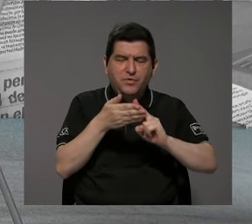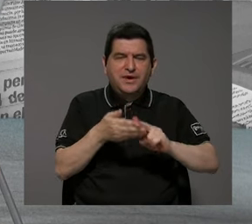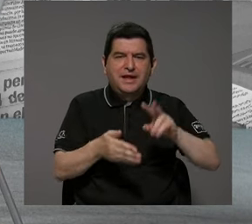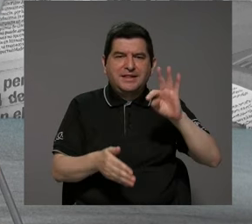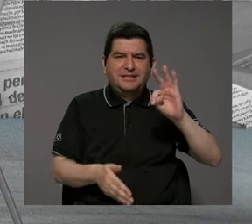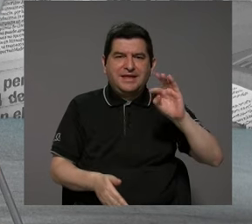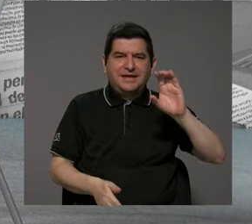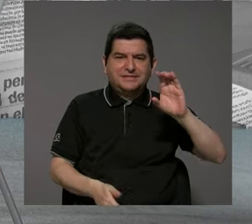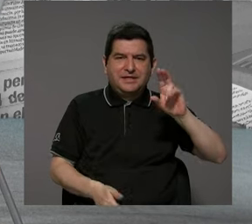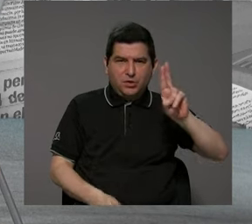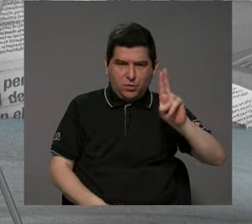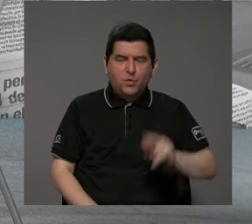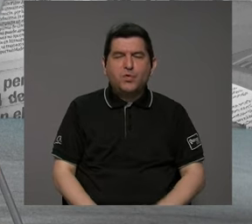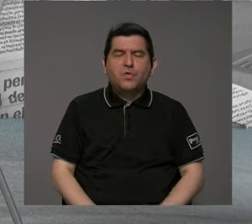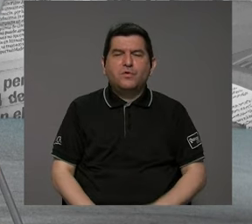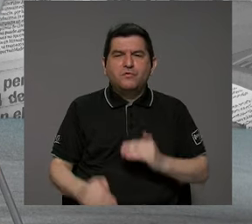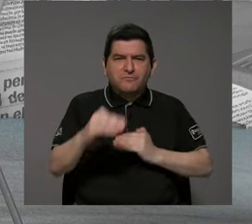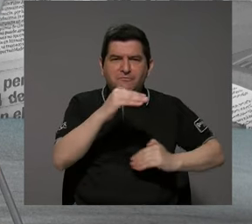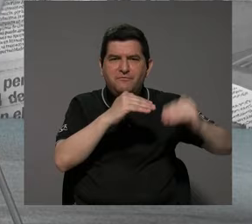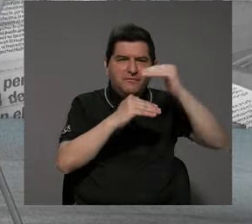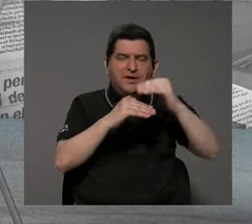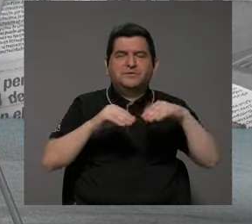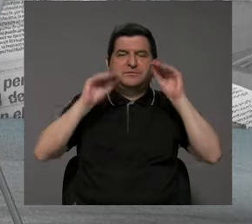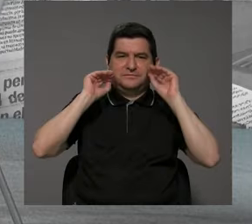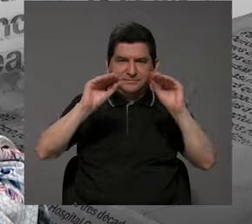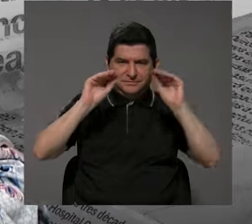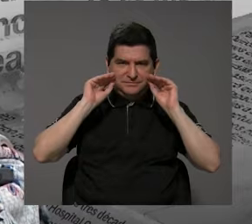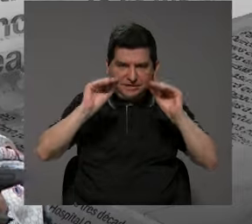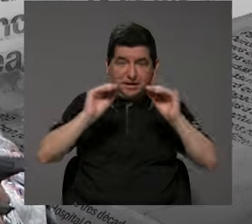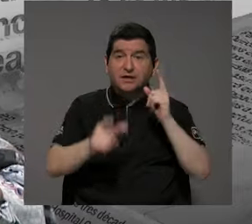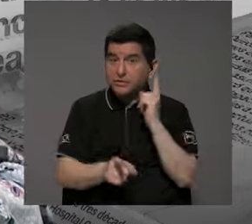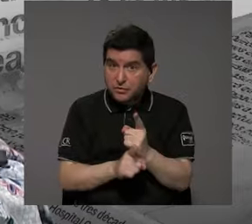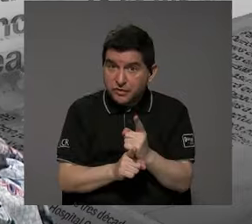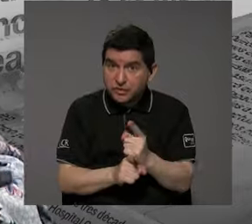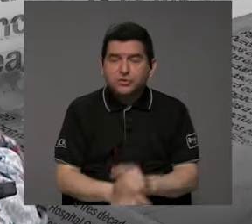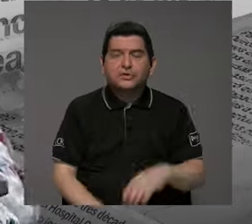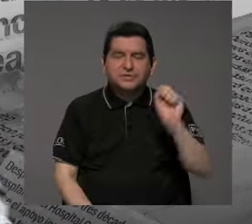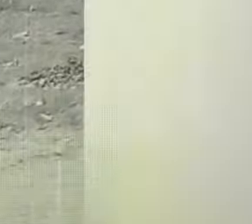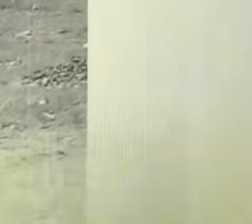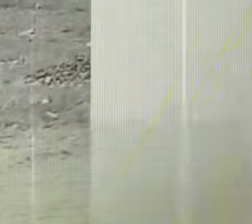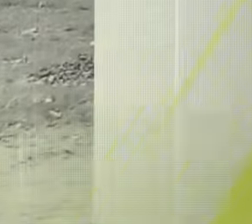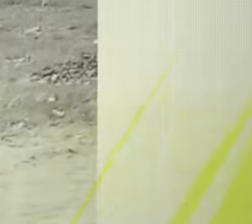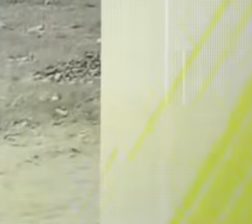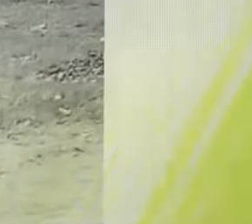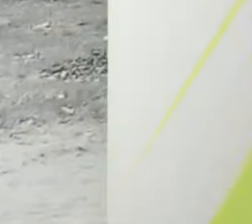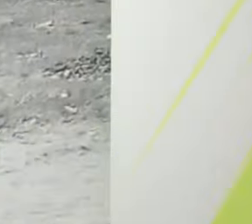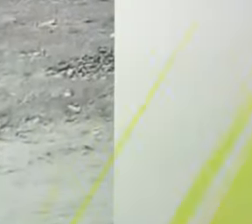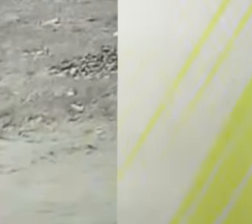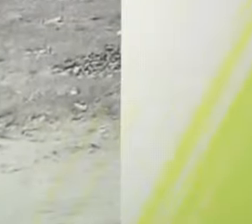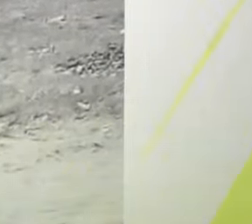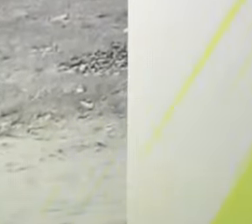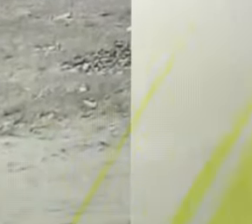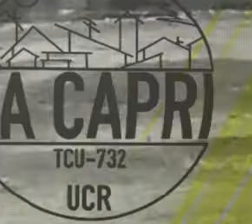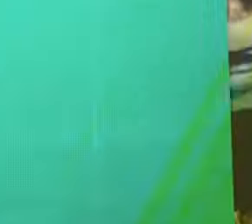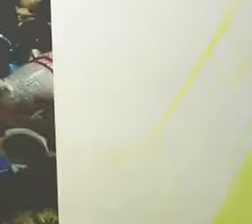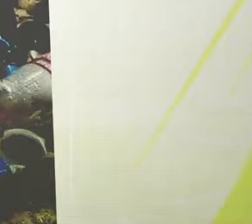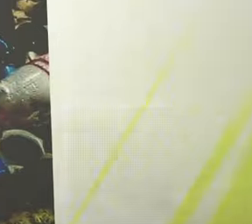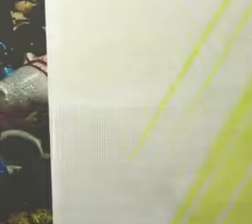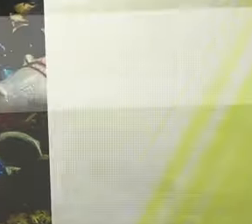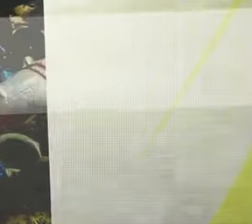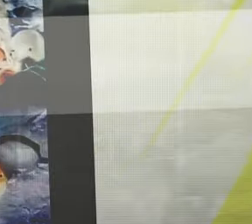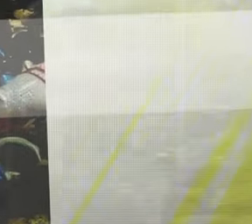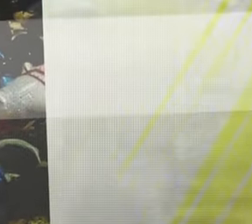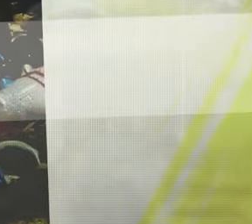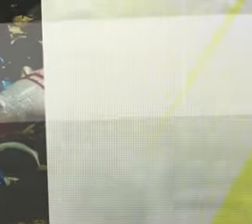escuela de o la Facultad de educación es así sí buenas tardes Muchas gracias por la invitación para dar a